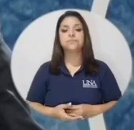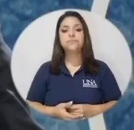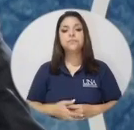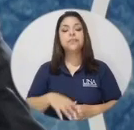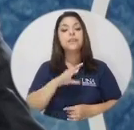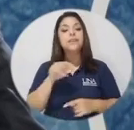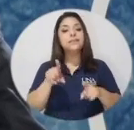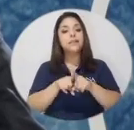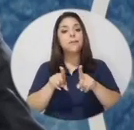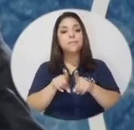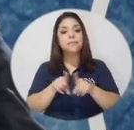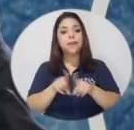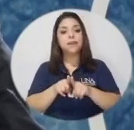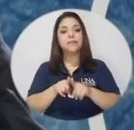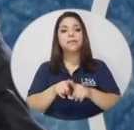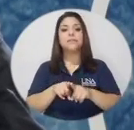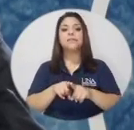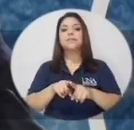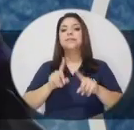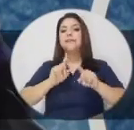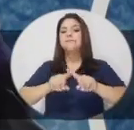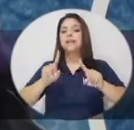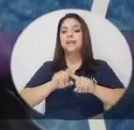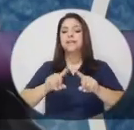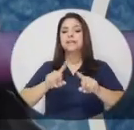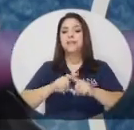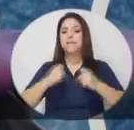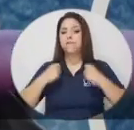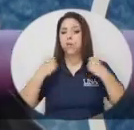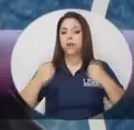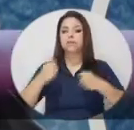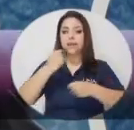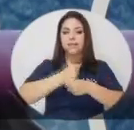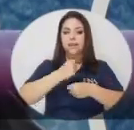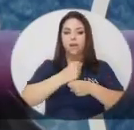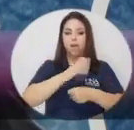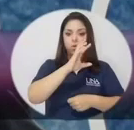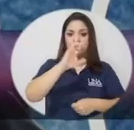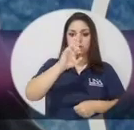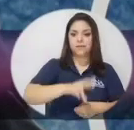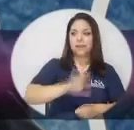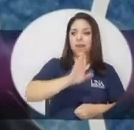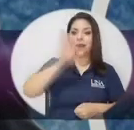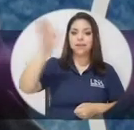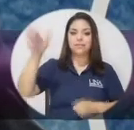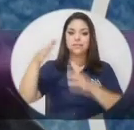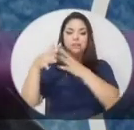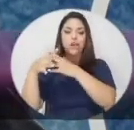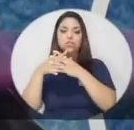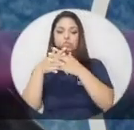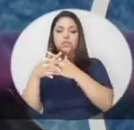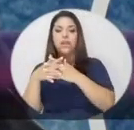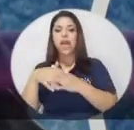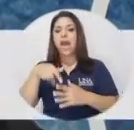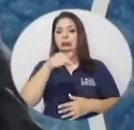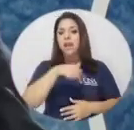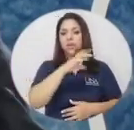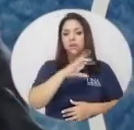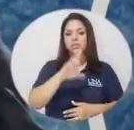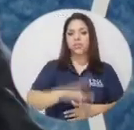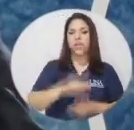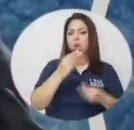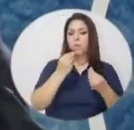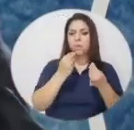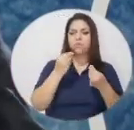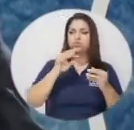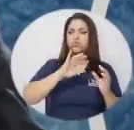esa área, y también en la presencia de fuerza de trabajo de Costa Rica en los Estados Unidos. No somos un país que exporta